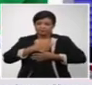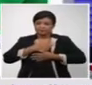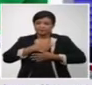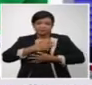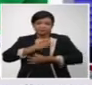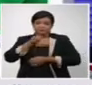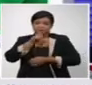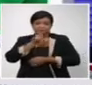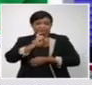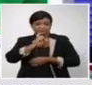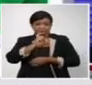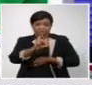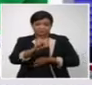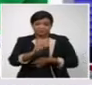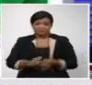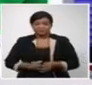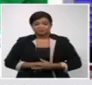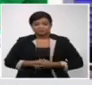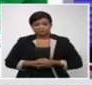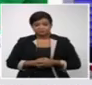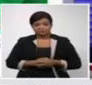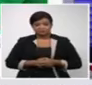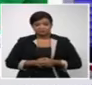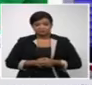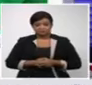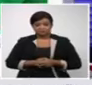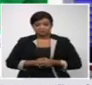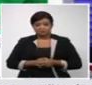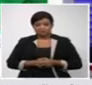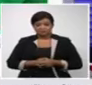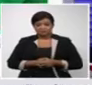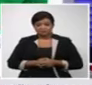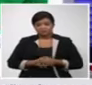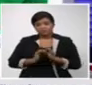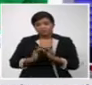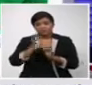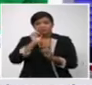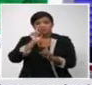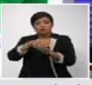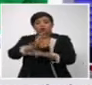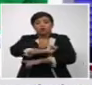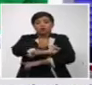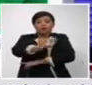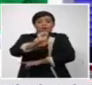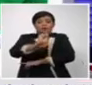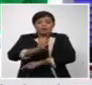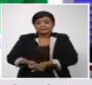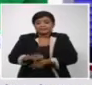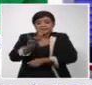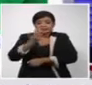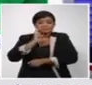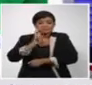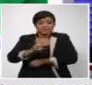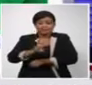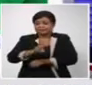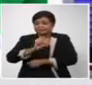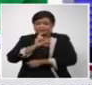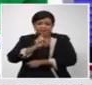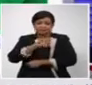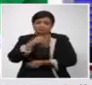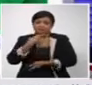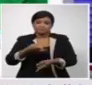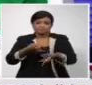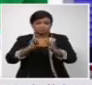que se aplicaron para lograr que volviera a la vida. Lamentamos